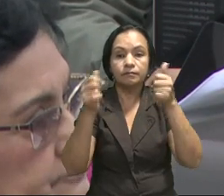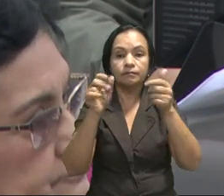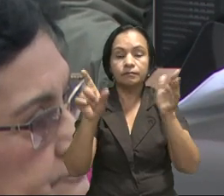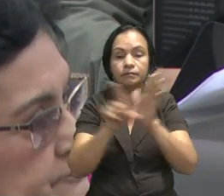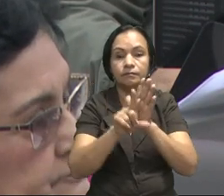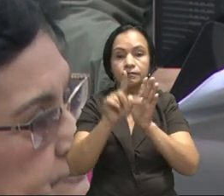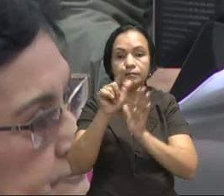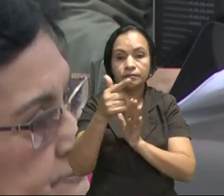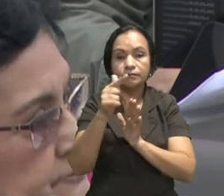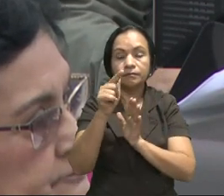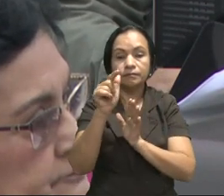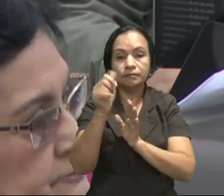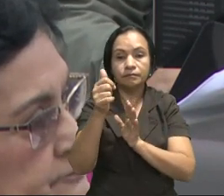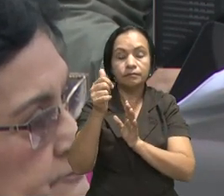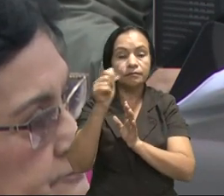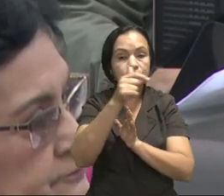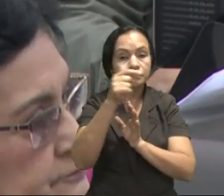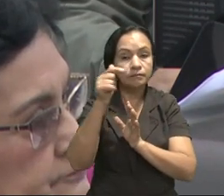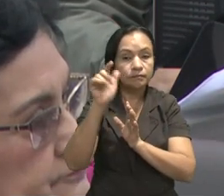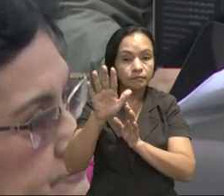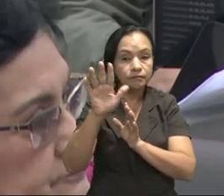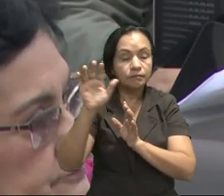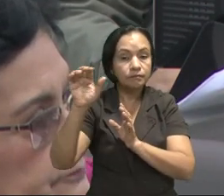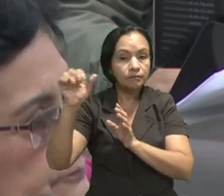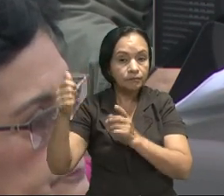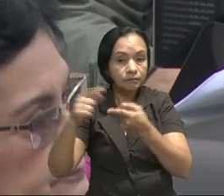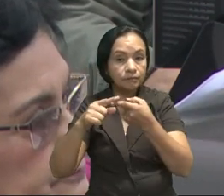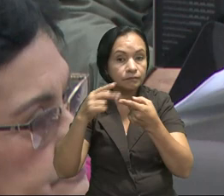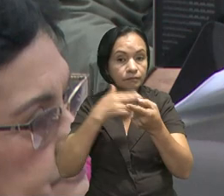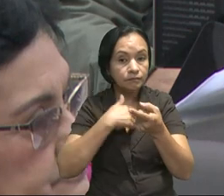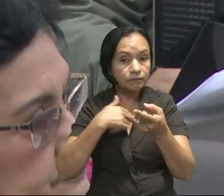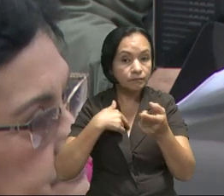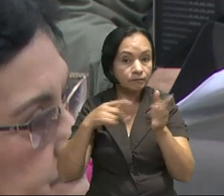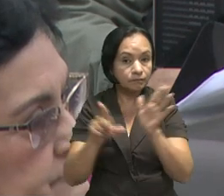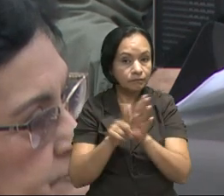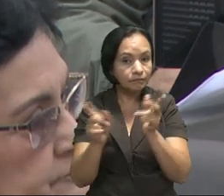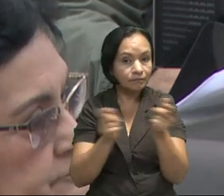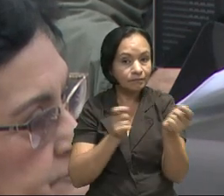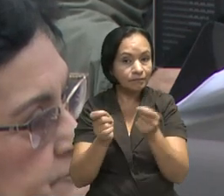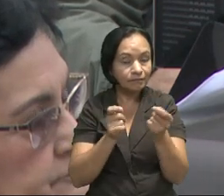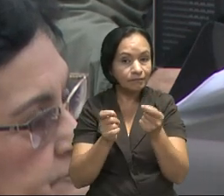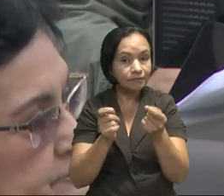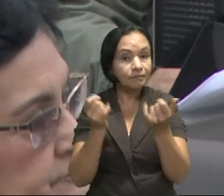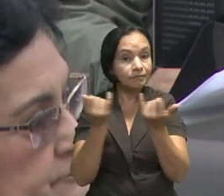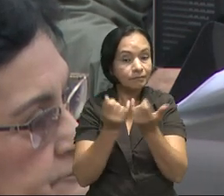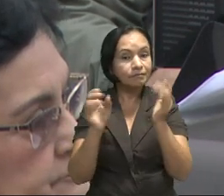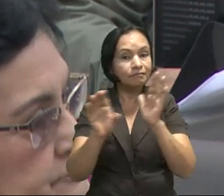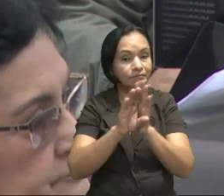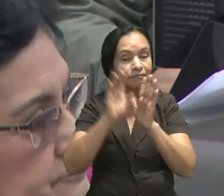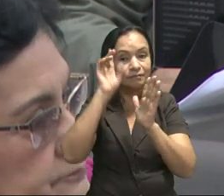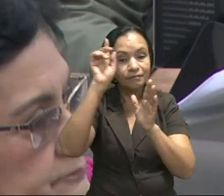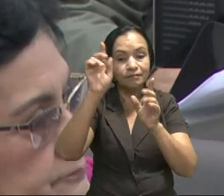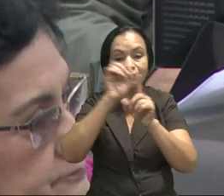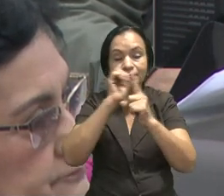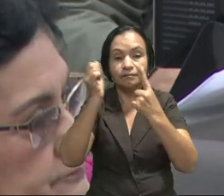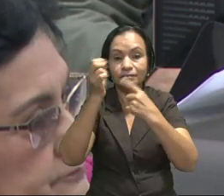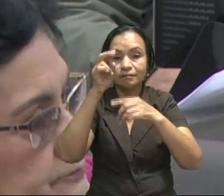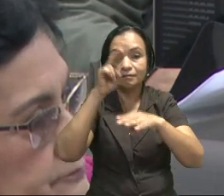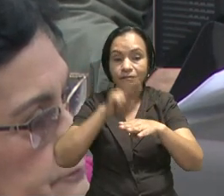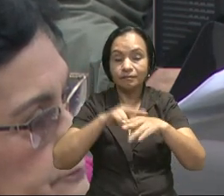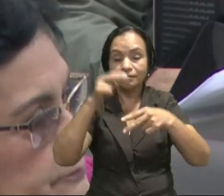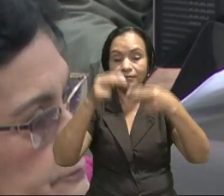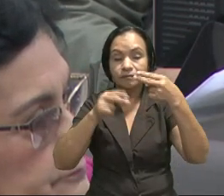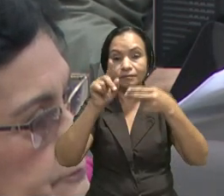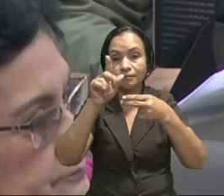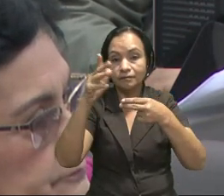Ley 756, ley reguladora que otorga la facultad constitucional de la Asamblea Nacional contenida en el